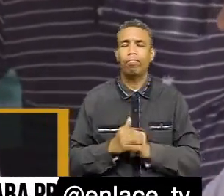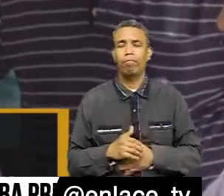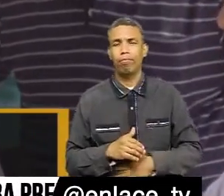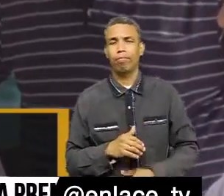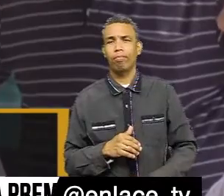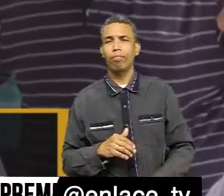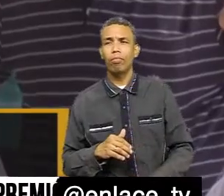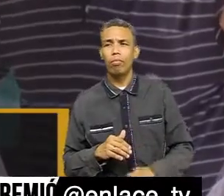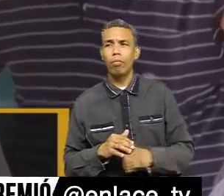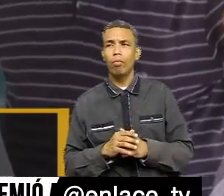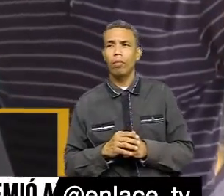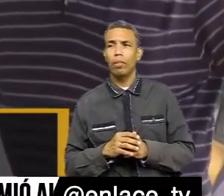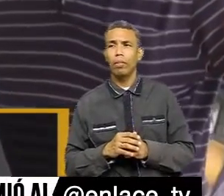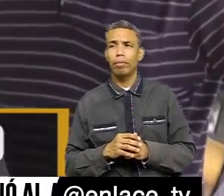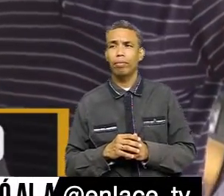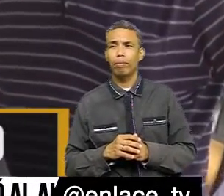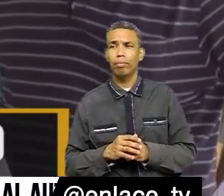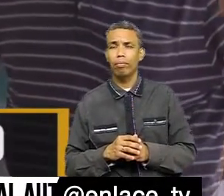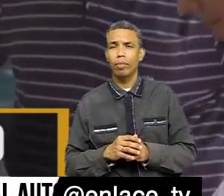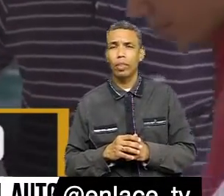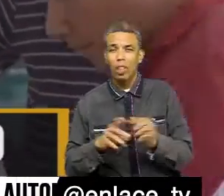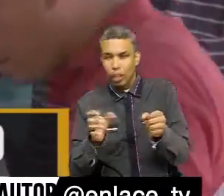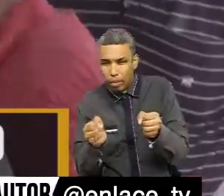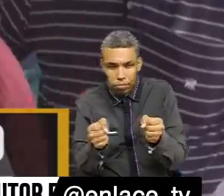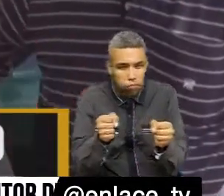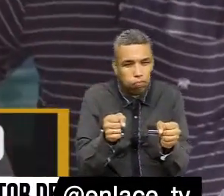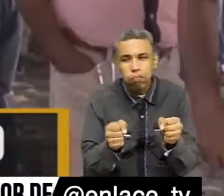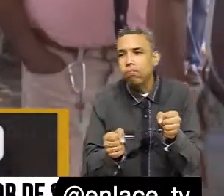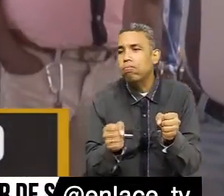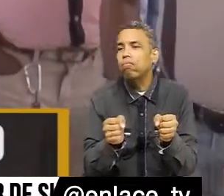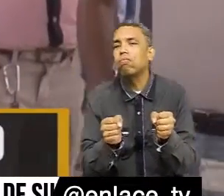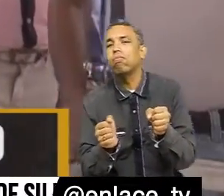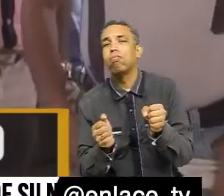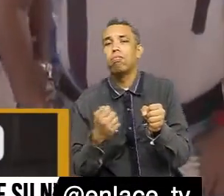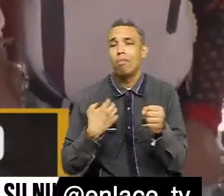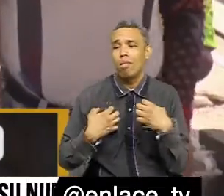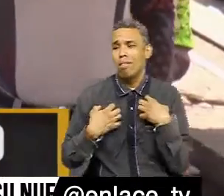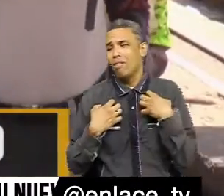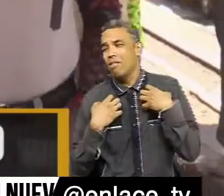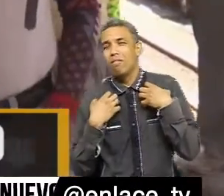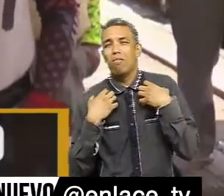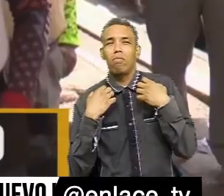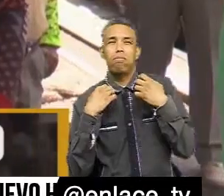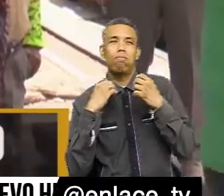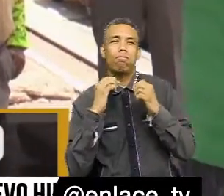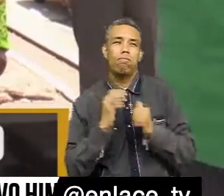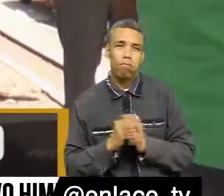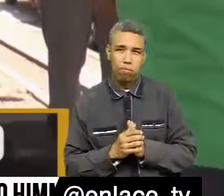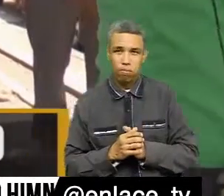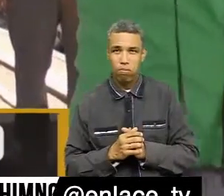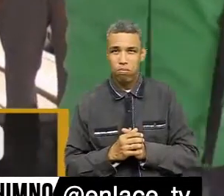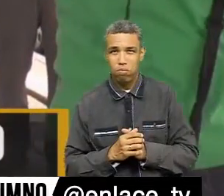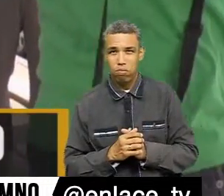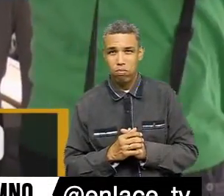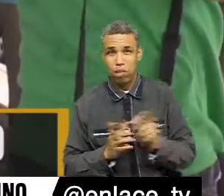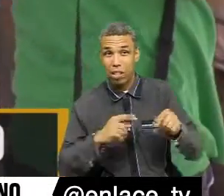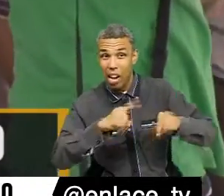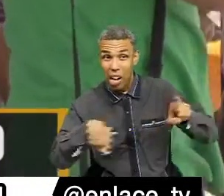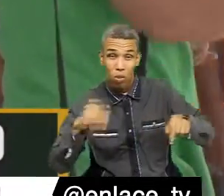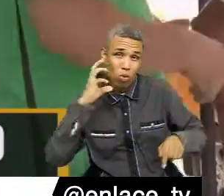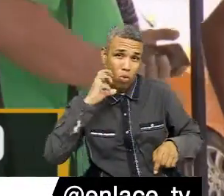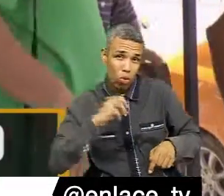está escudando es en las personas que de pronto se dedican al transporte informal y también están empañando pues su labor que están haciendo, ¿no?